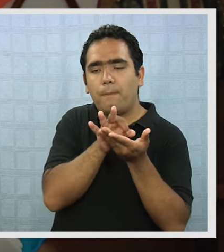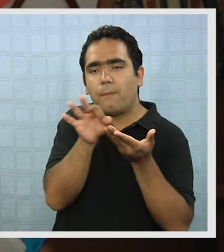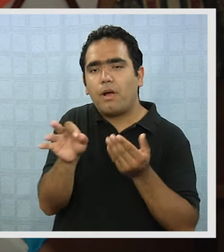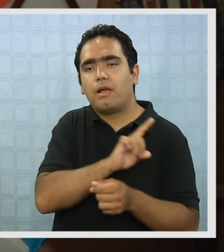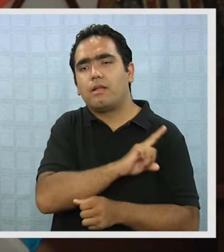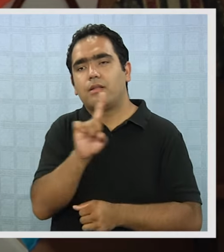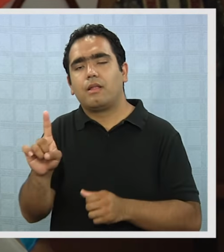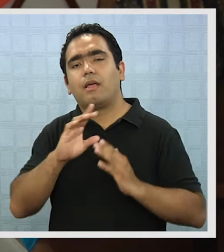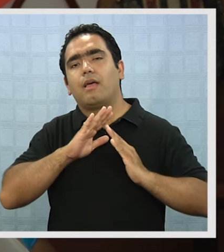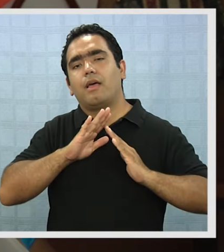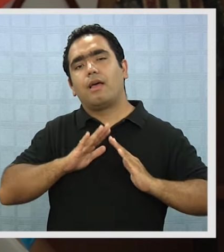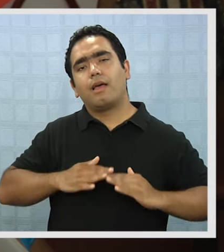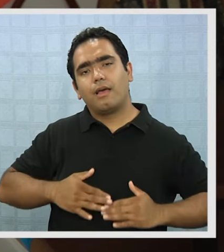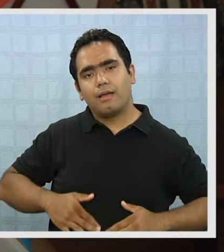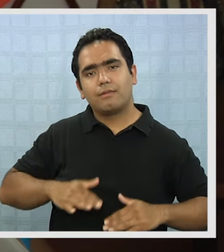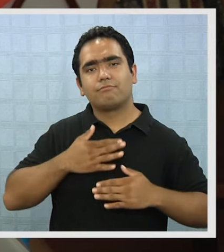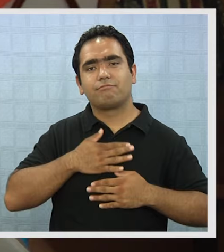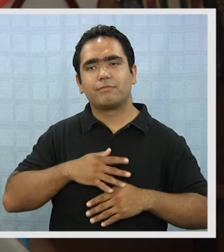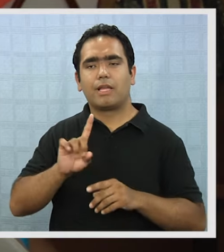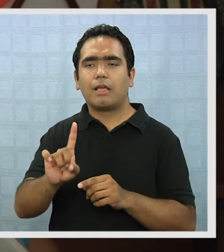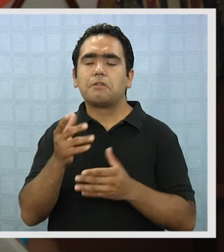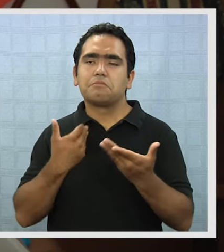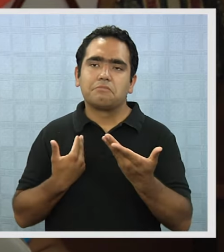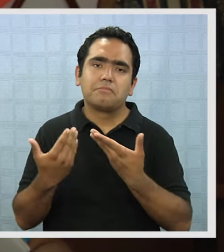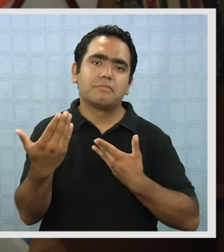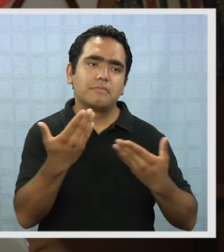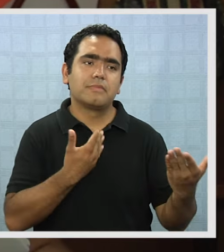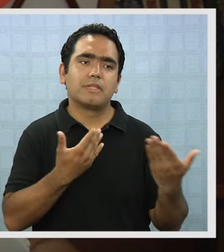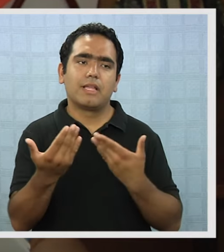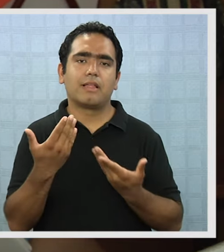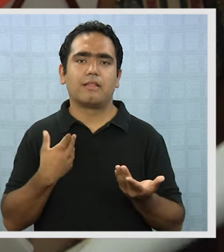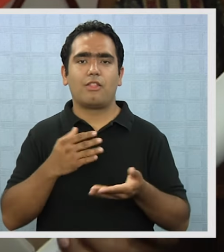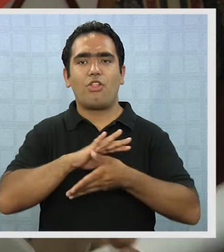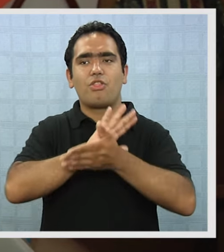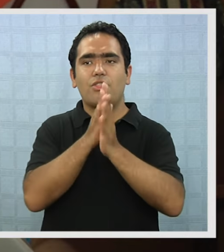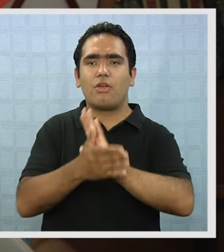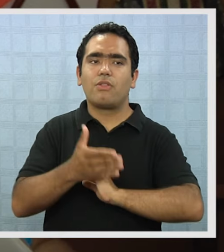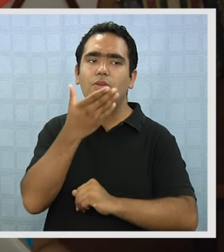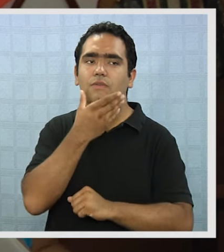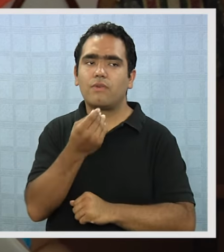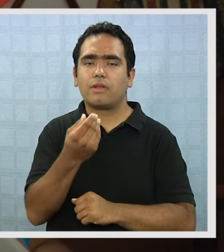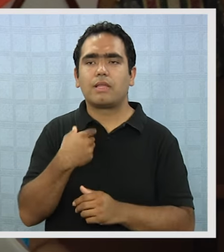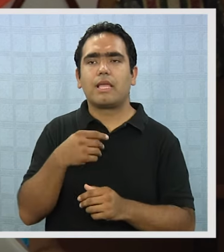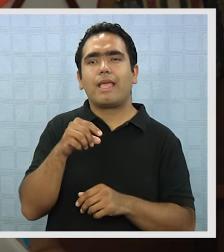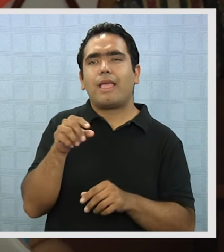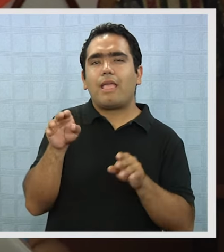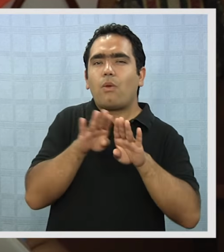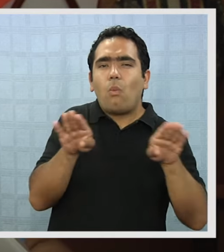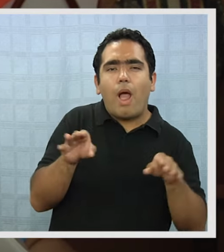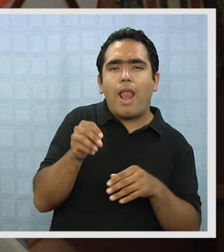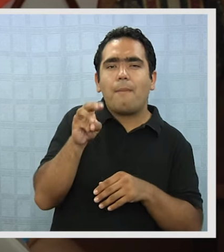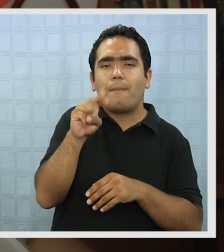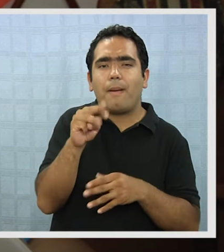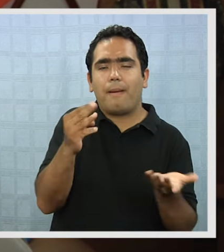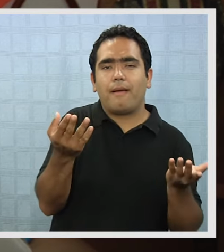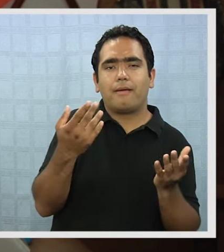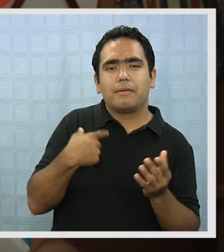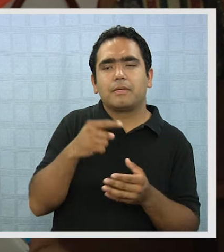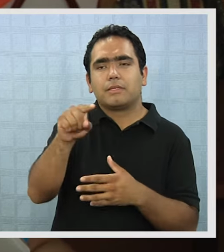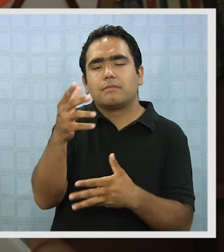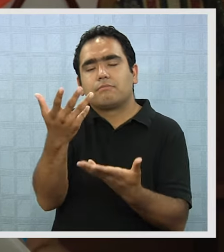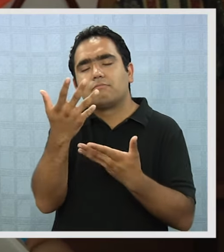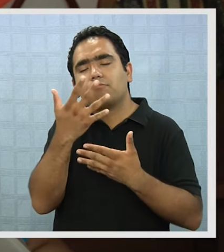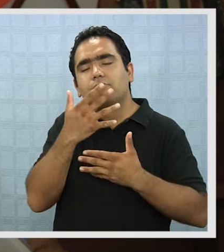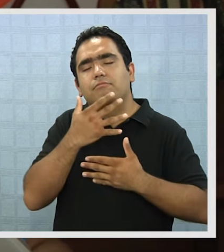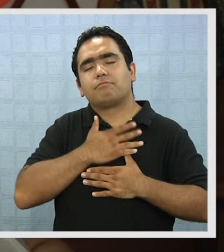hecho de ir a la comunidad, se siente que te reciben, te encuentras con todo lo que está ahí. Es la madre, es la